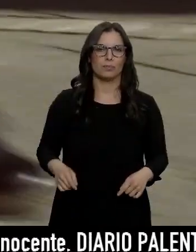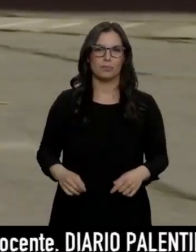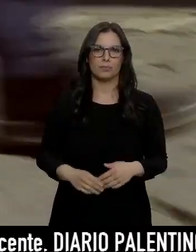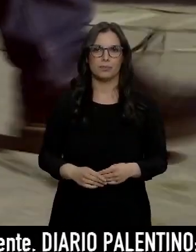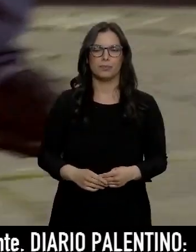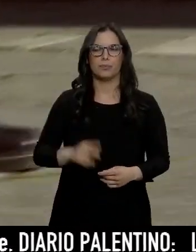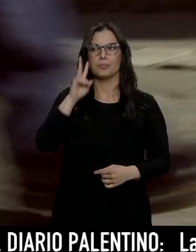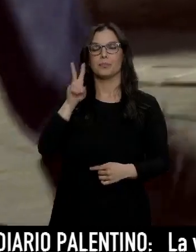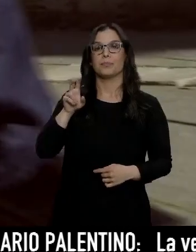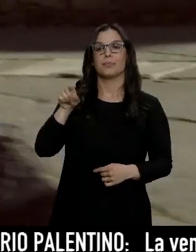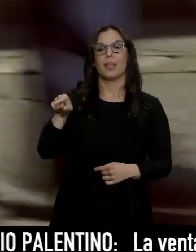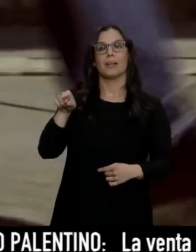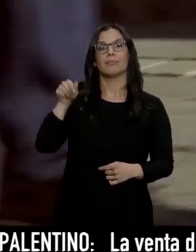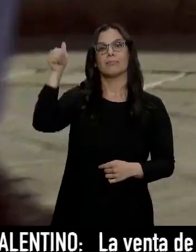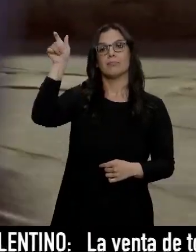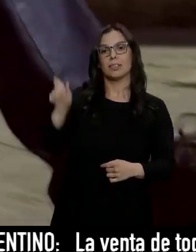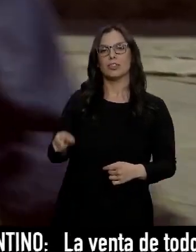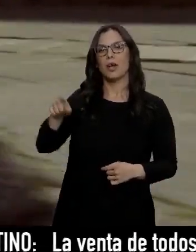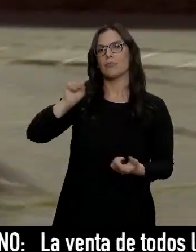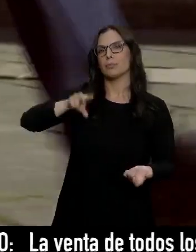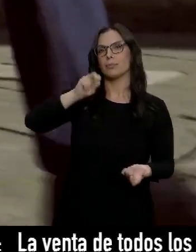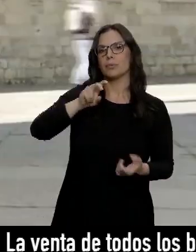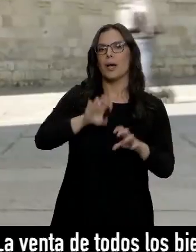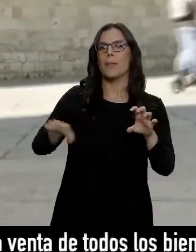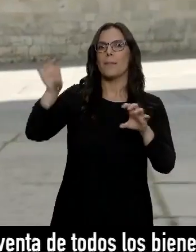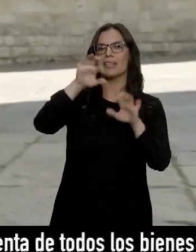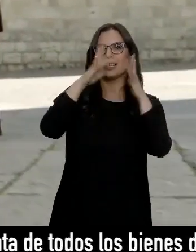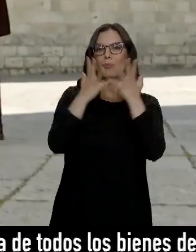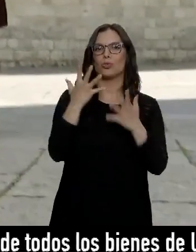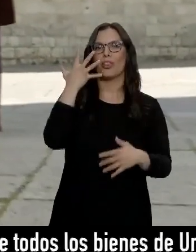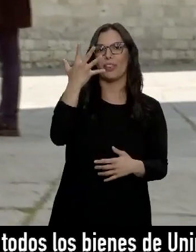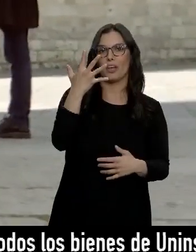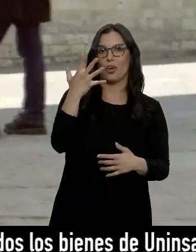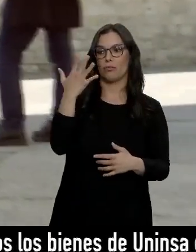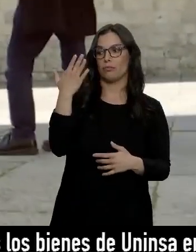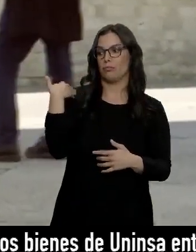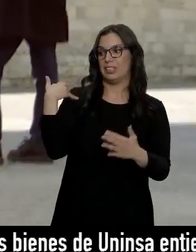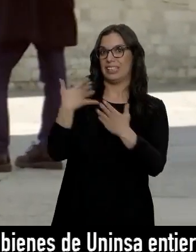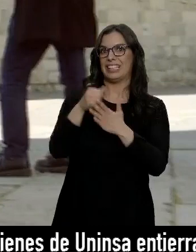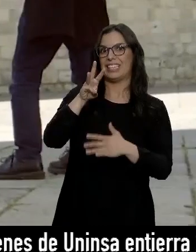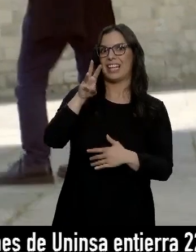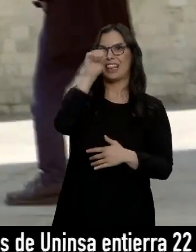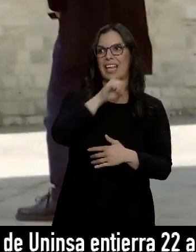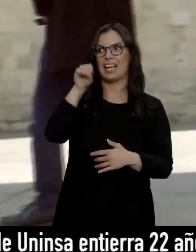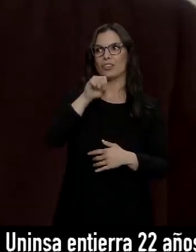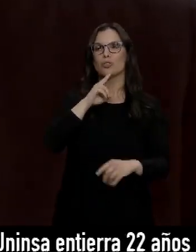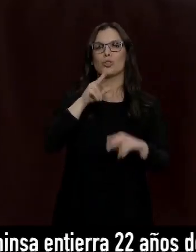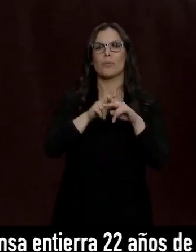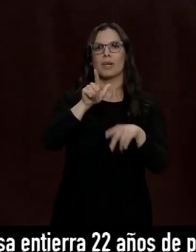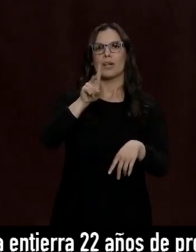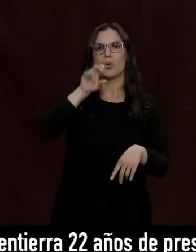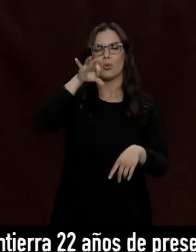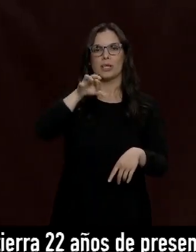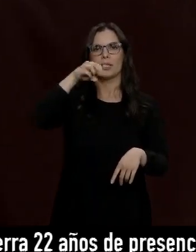Estos pies han recorrido y han vivido en 5 países del mundo durante los últimos 13 años. Es Luis Miguel, con él